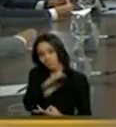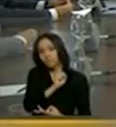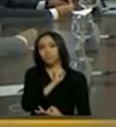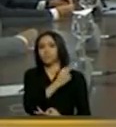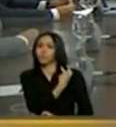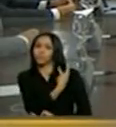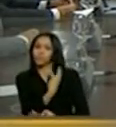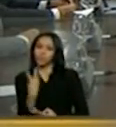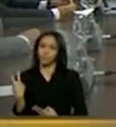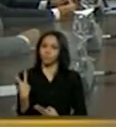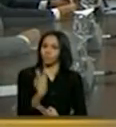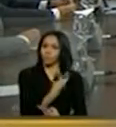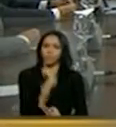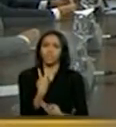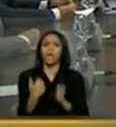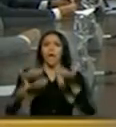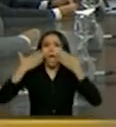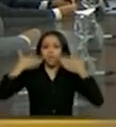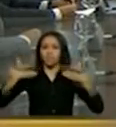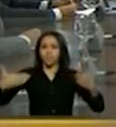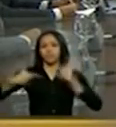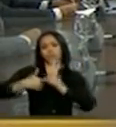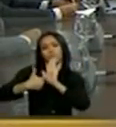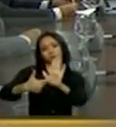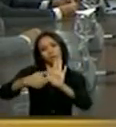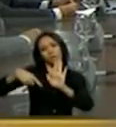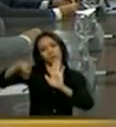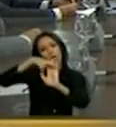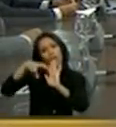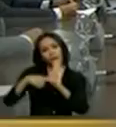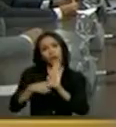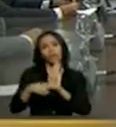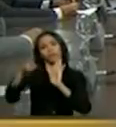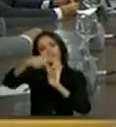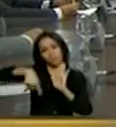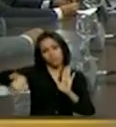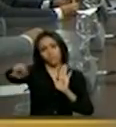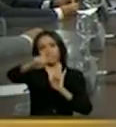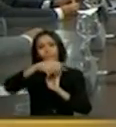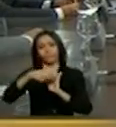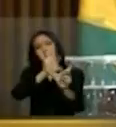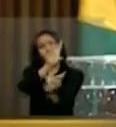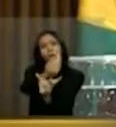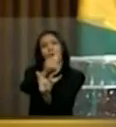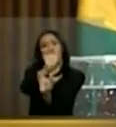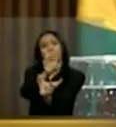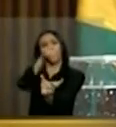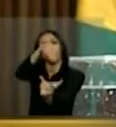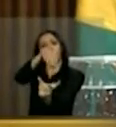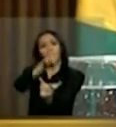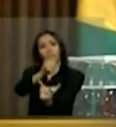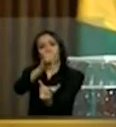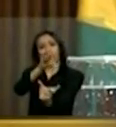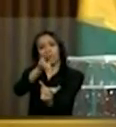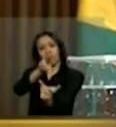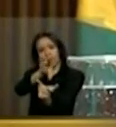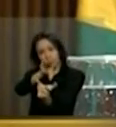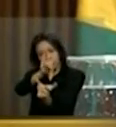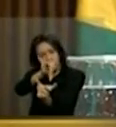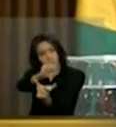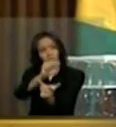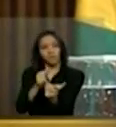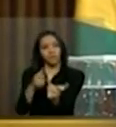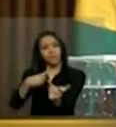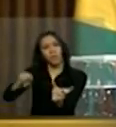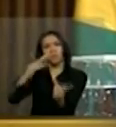constitucional para poner techo al crecimiento los gastos del sector público que según el mandatario se encuentran en una trayectoria